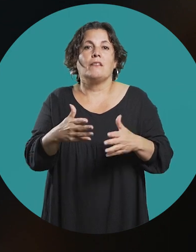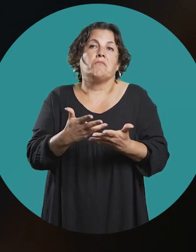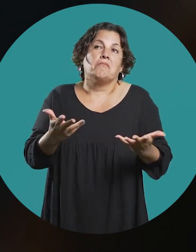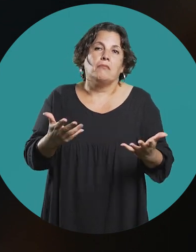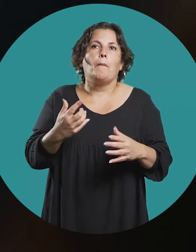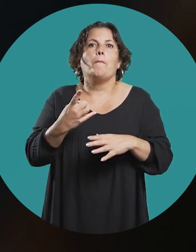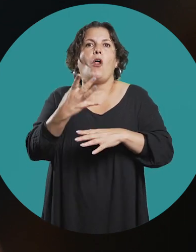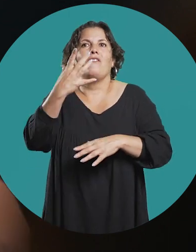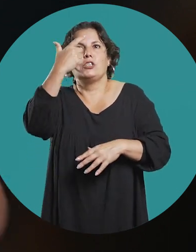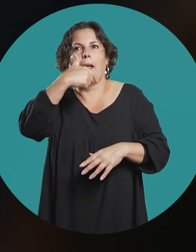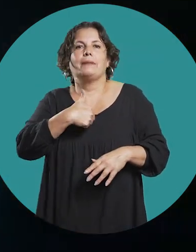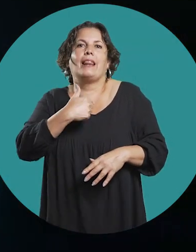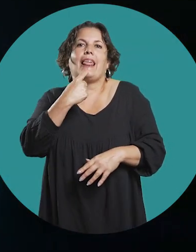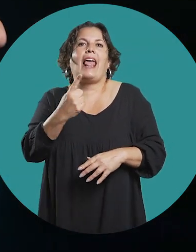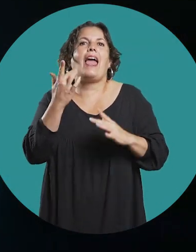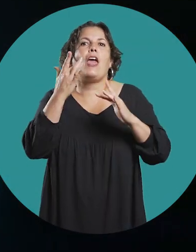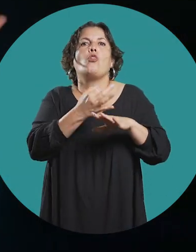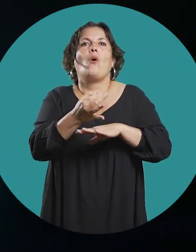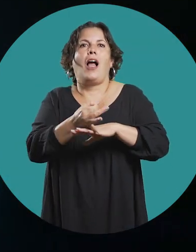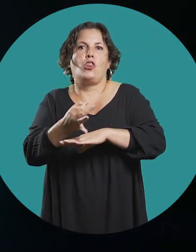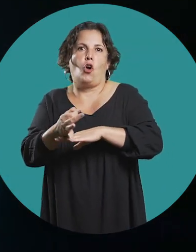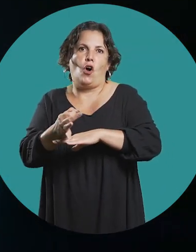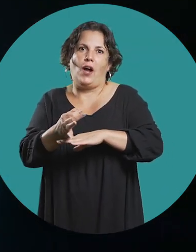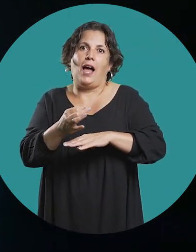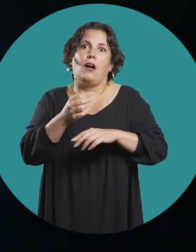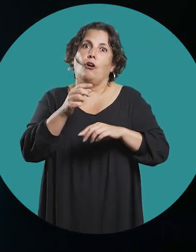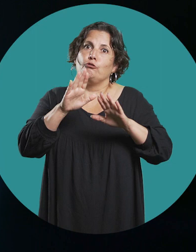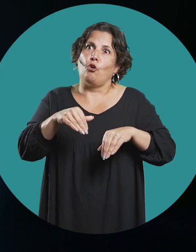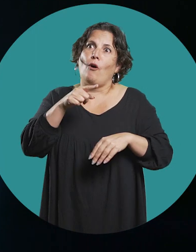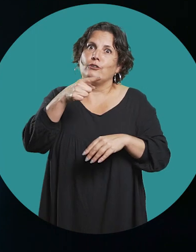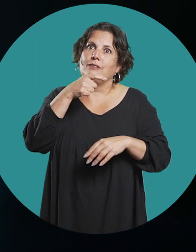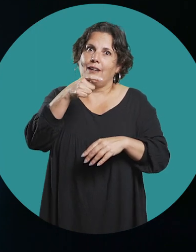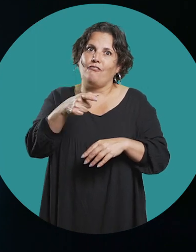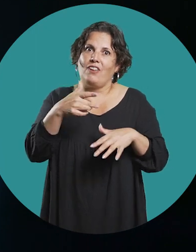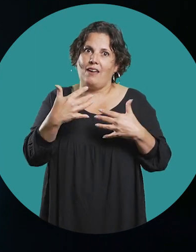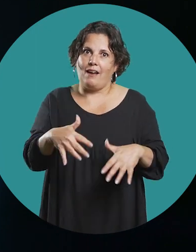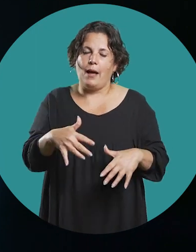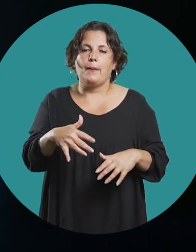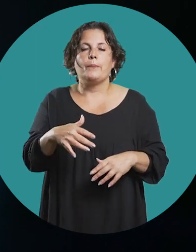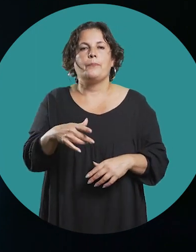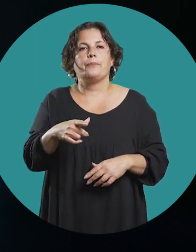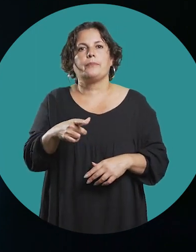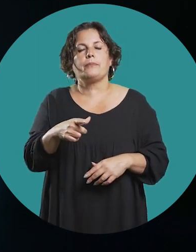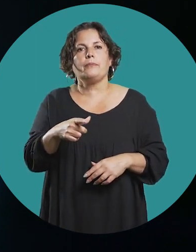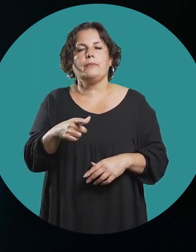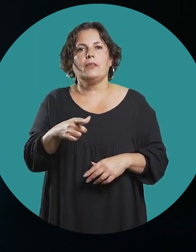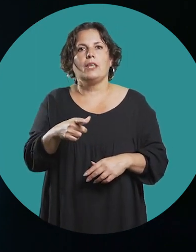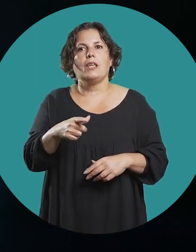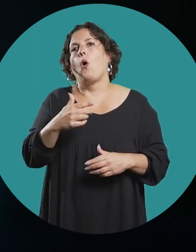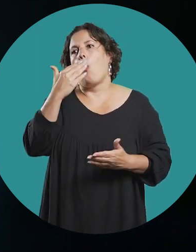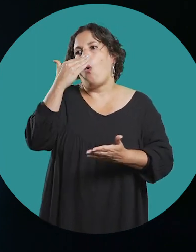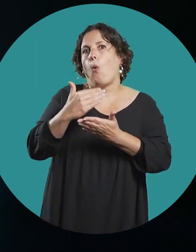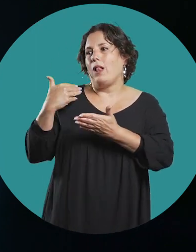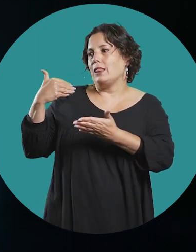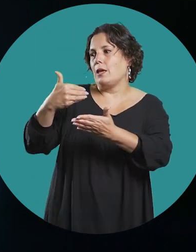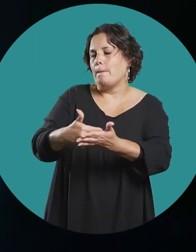Así que profesionalmente te diría educadora con todo lo que eso tendrá dentro. En los